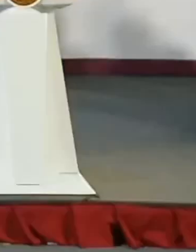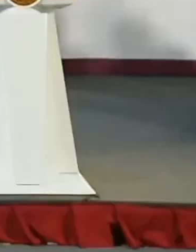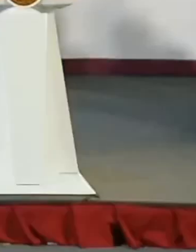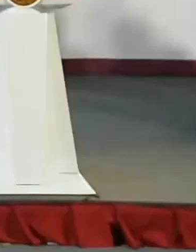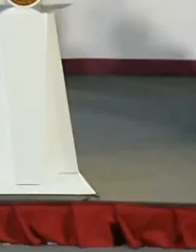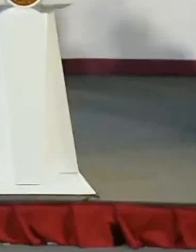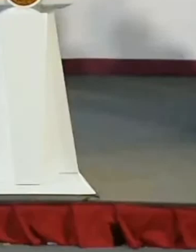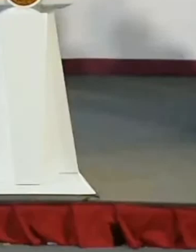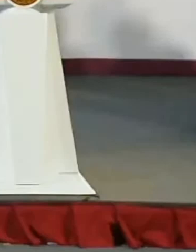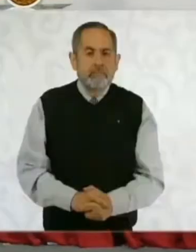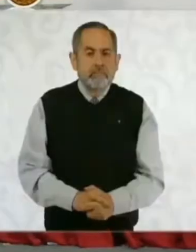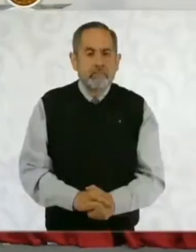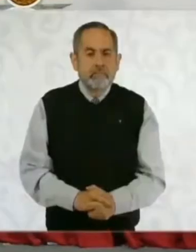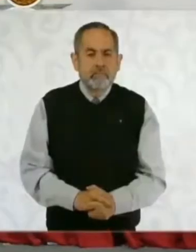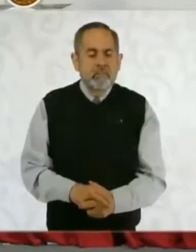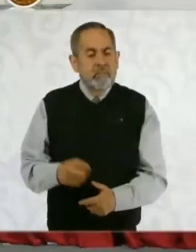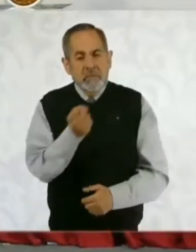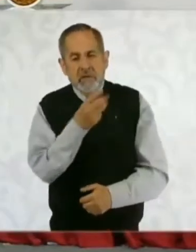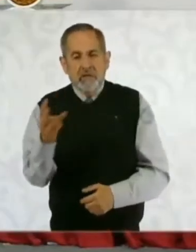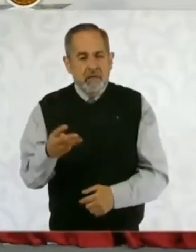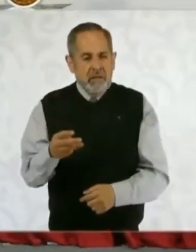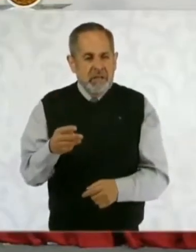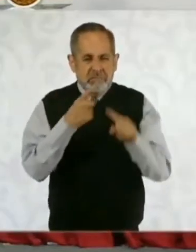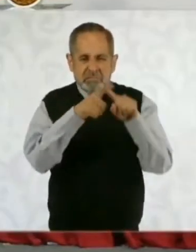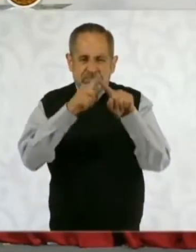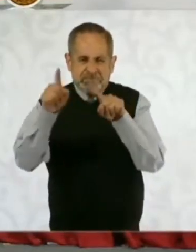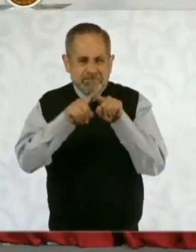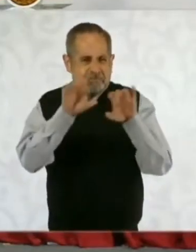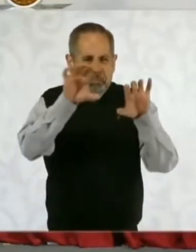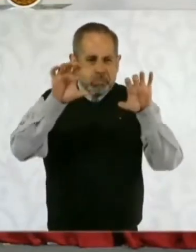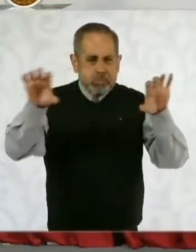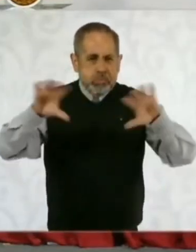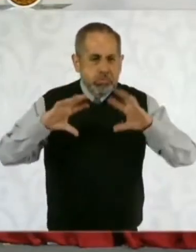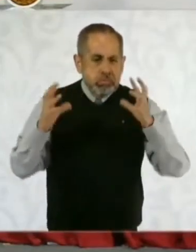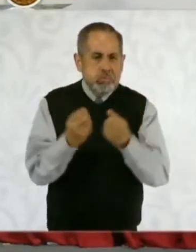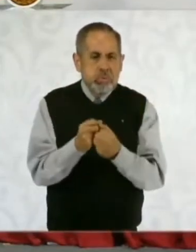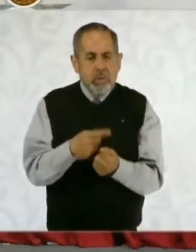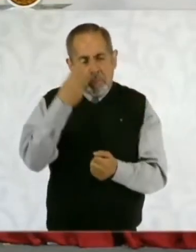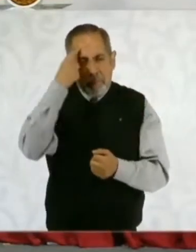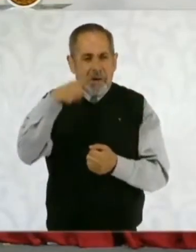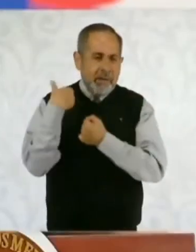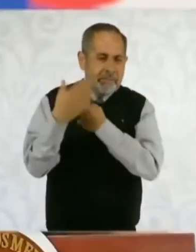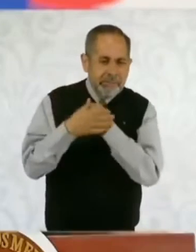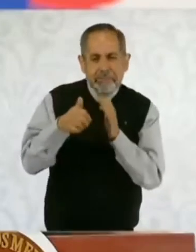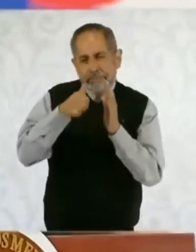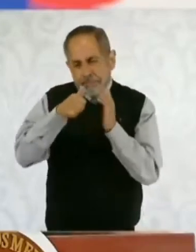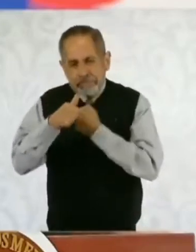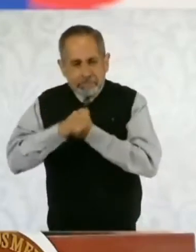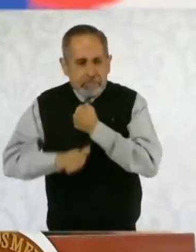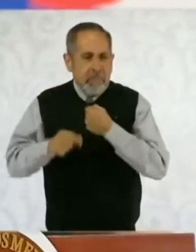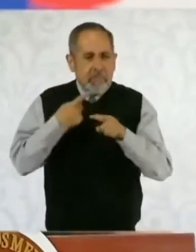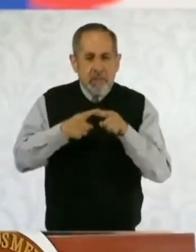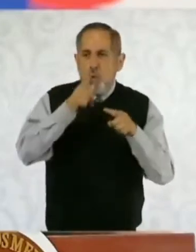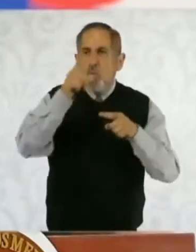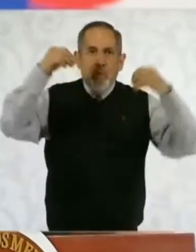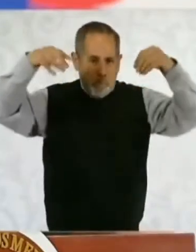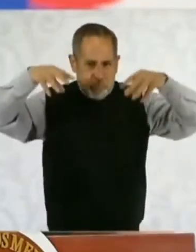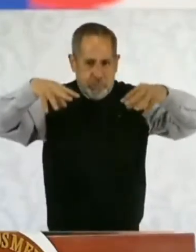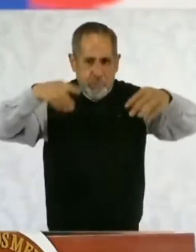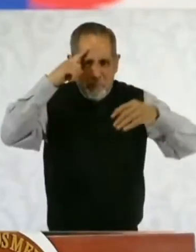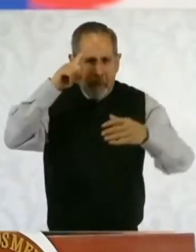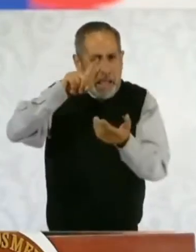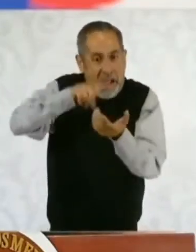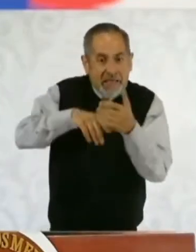vitales, 320 cunas de calor radiante, 277 ultrasonidos ginecobstétricos, 277 lámparas quirúrgicas que